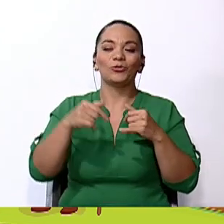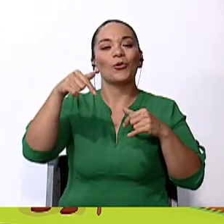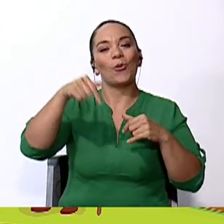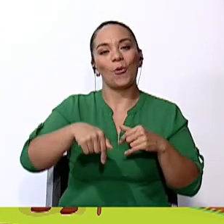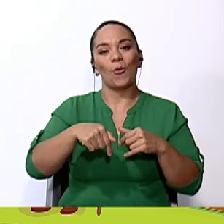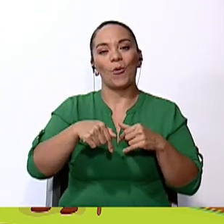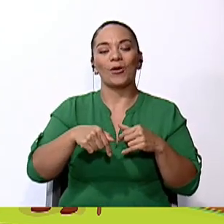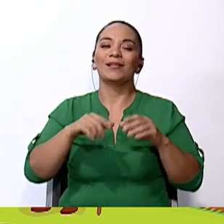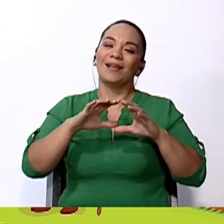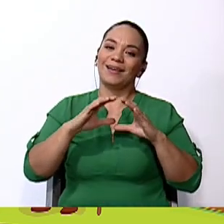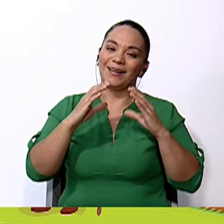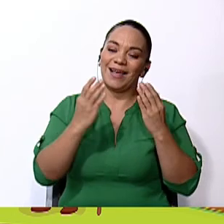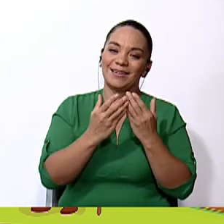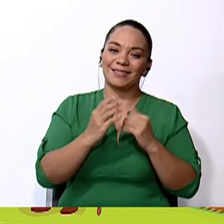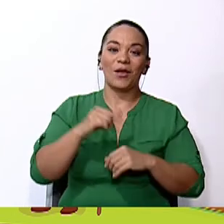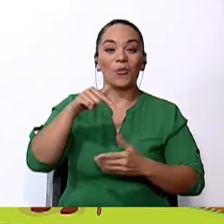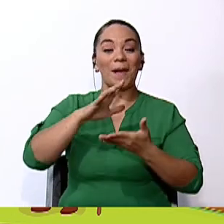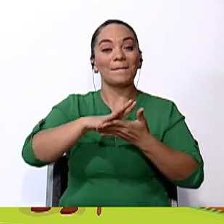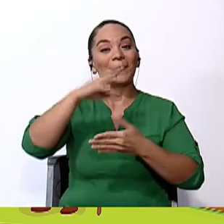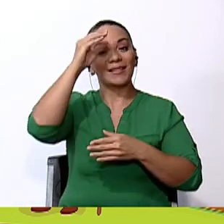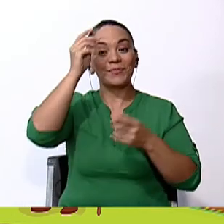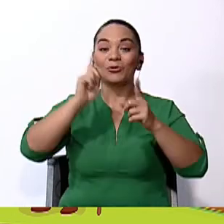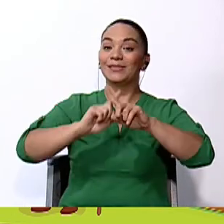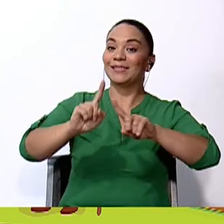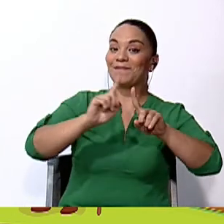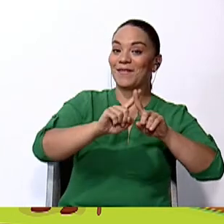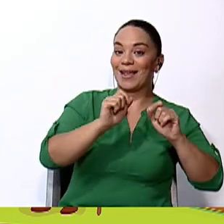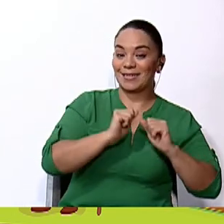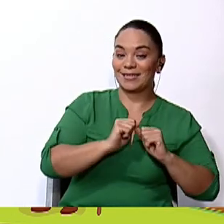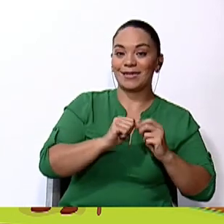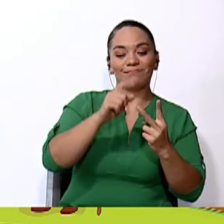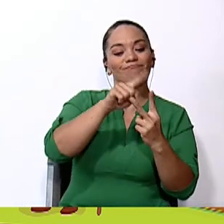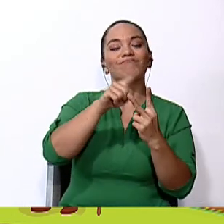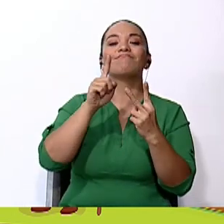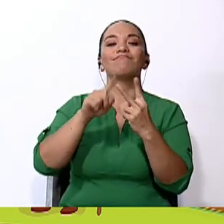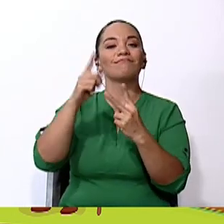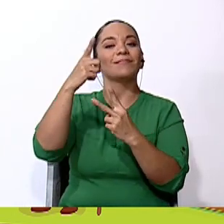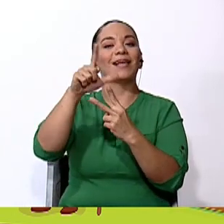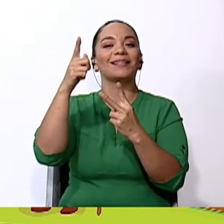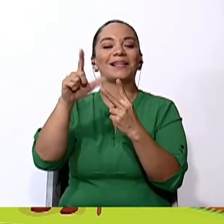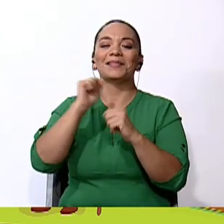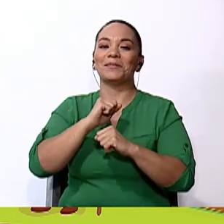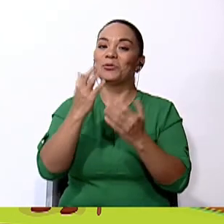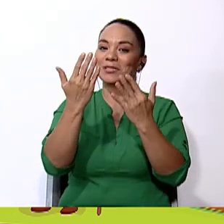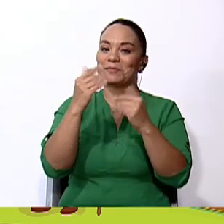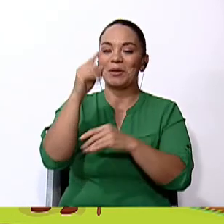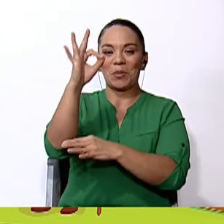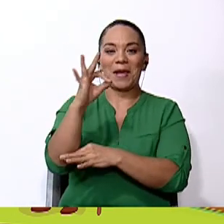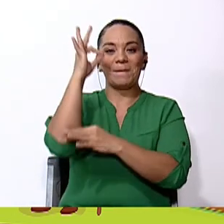esta aventura en la que aprendimos las diferencias entre cursiva e imprenta. Los